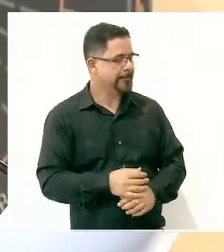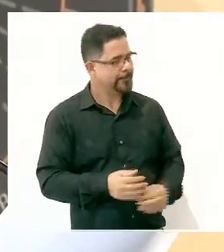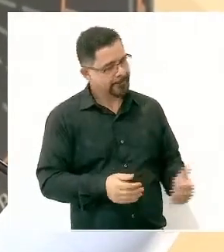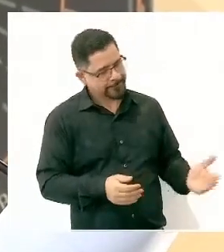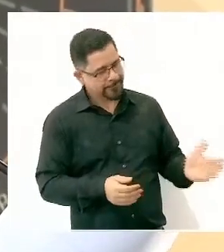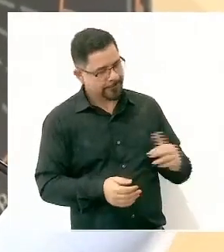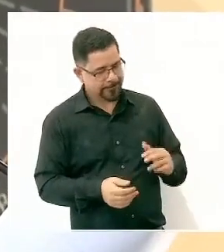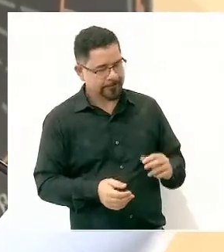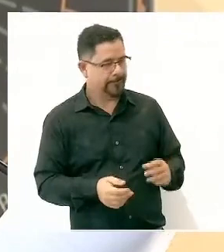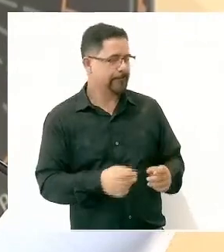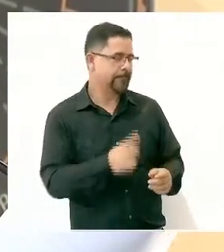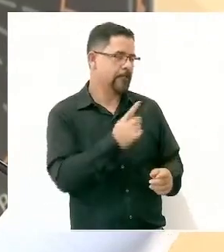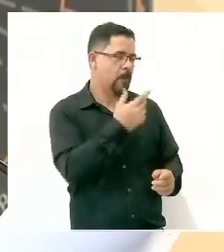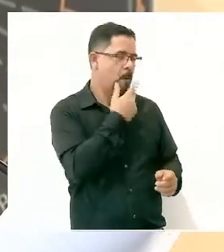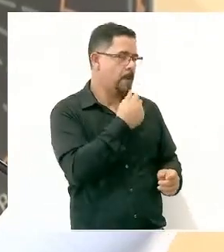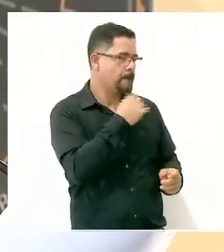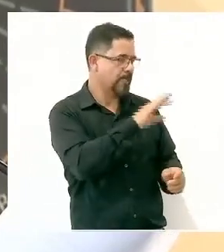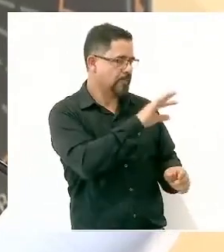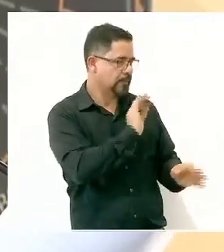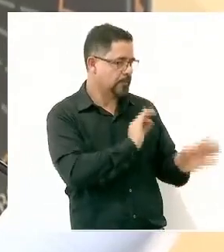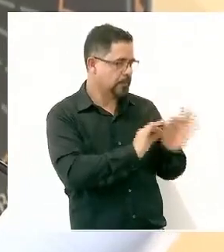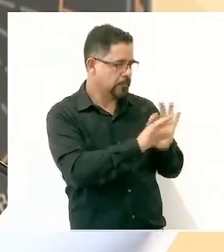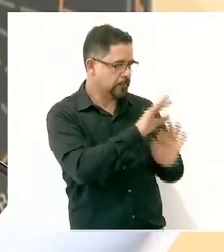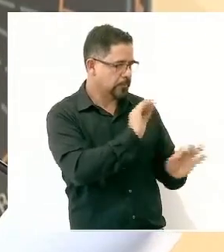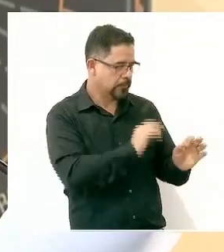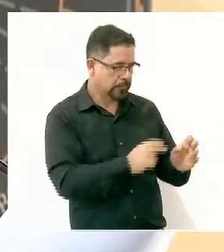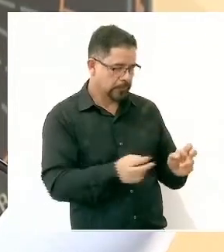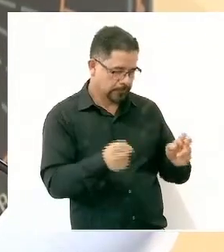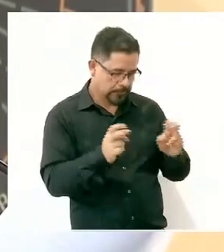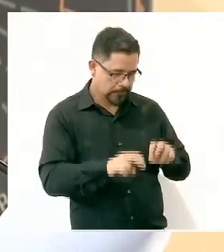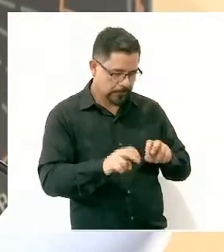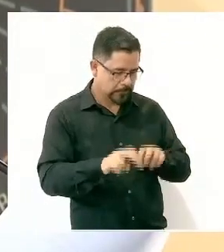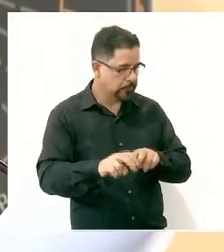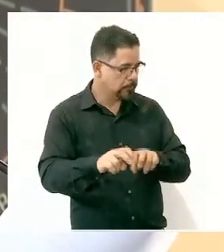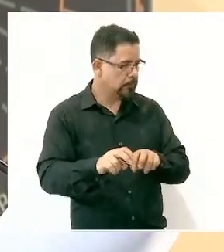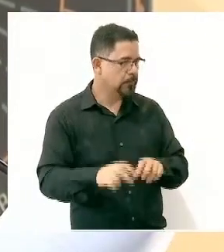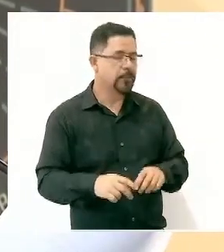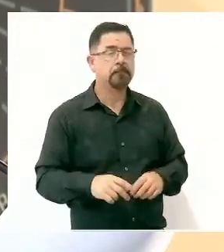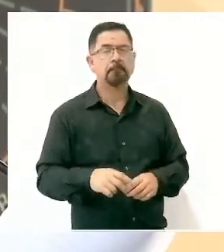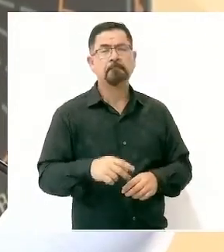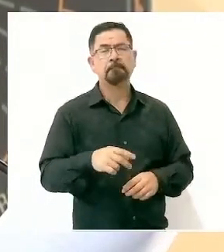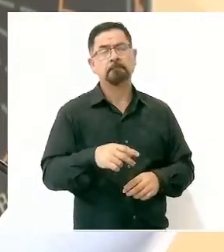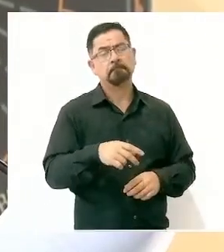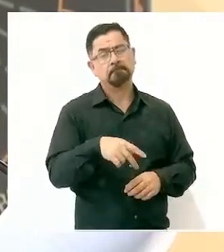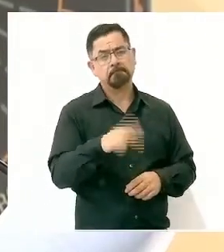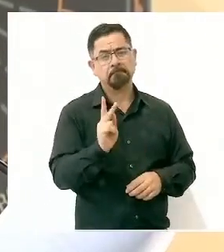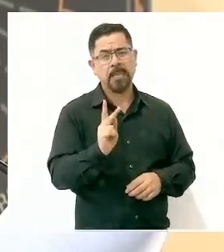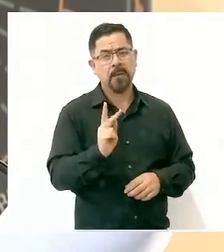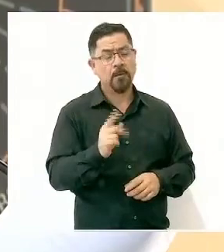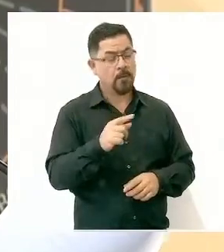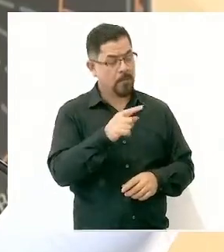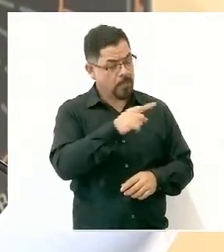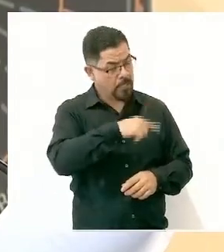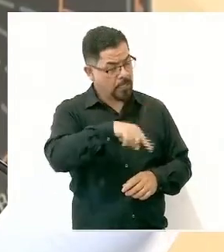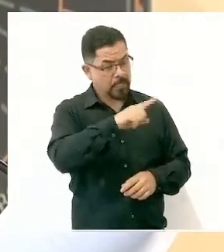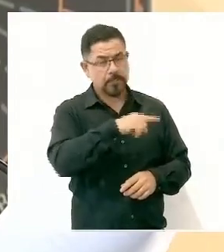únicamente a los hombres, pero estos, sus